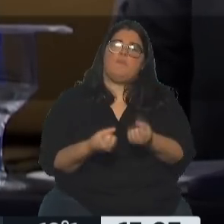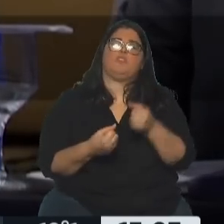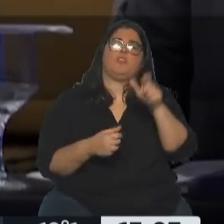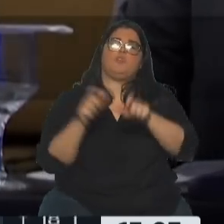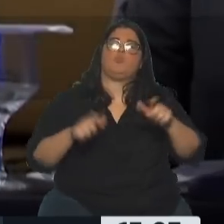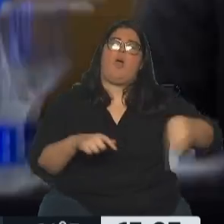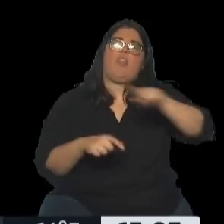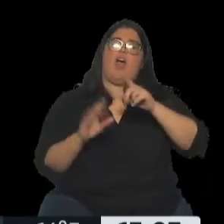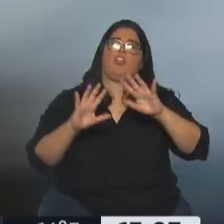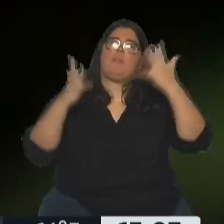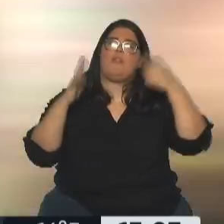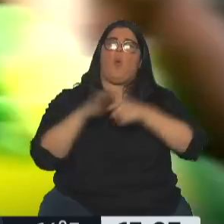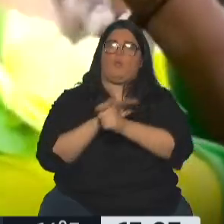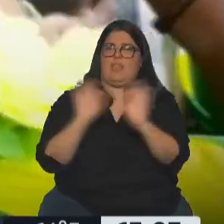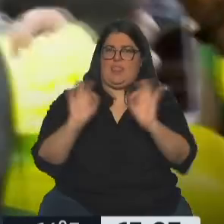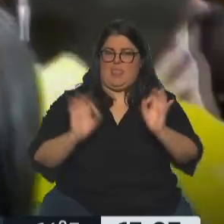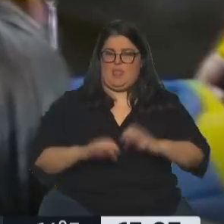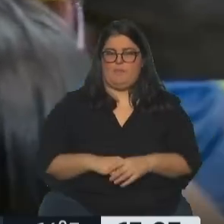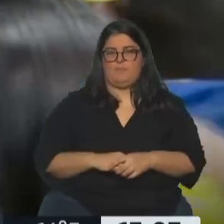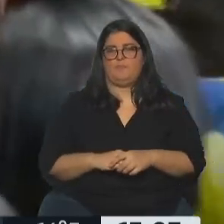and without corruption.